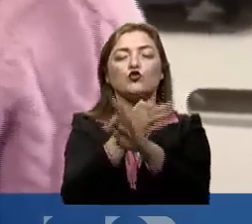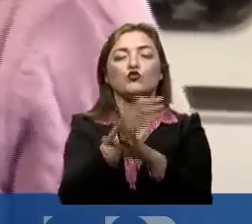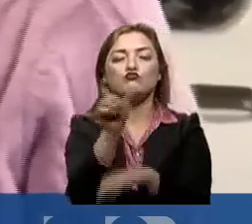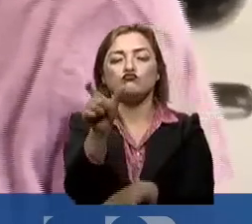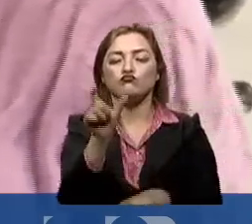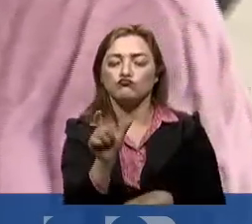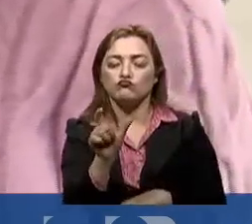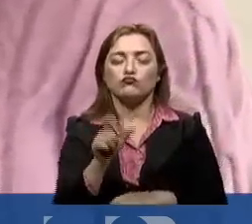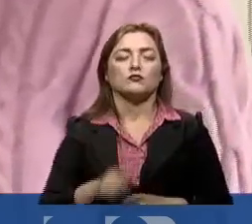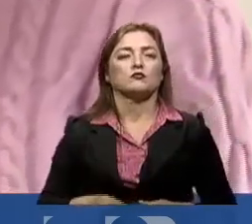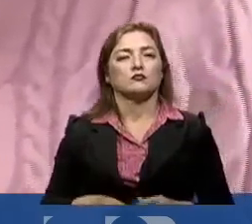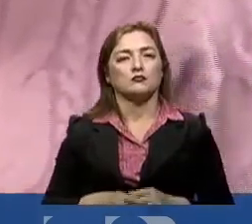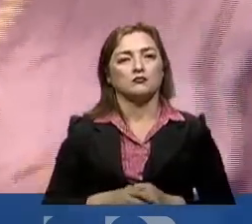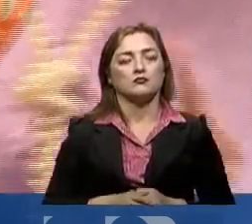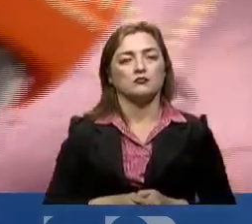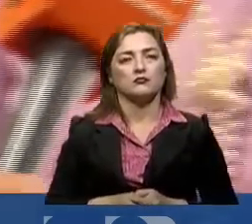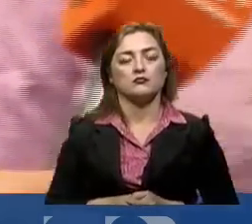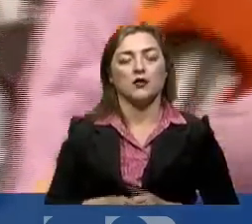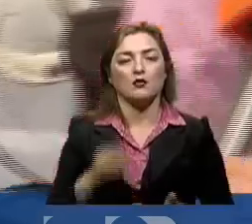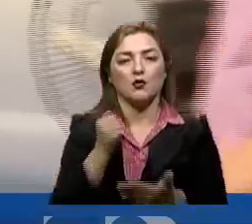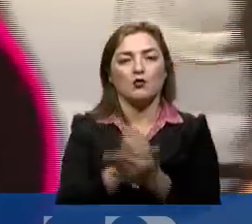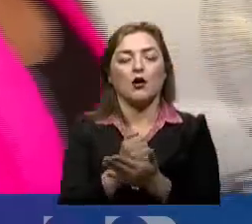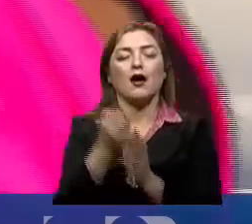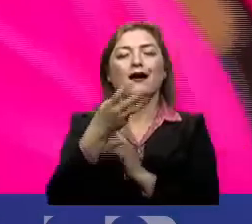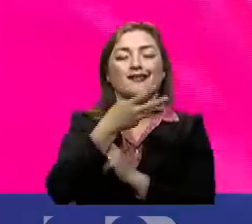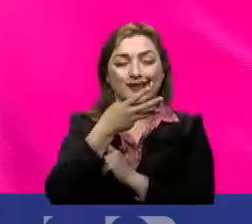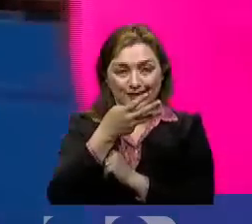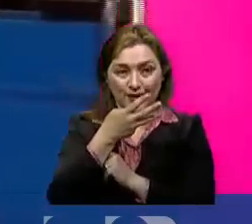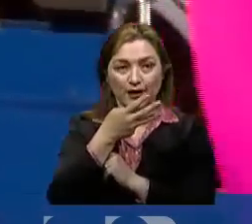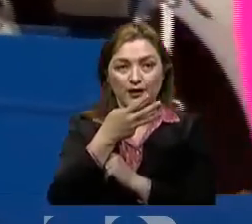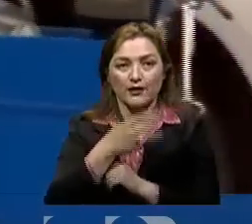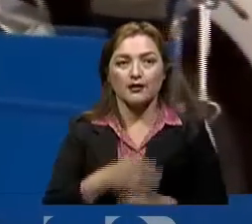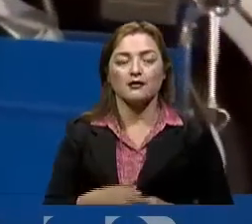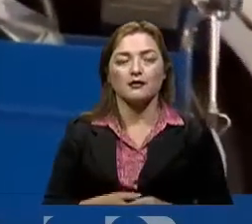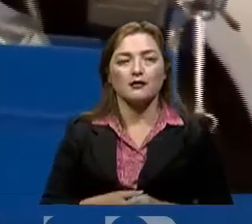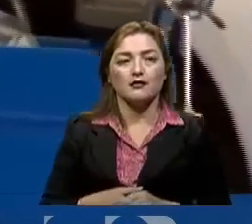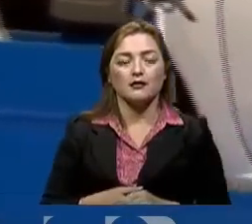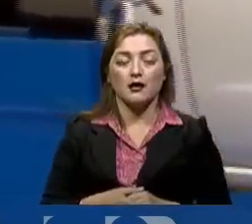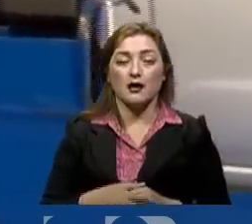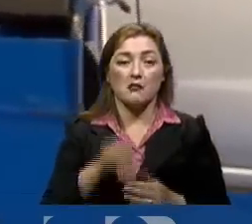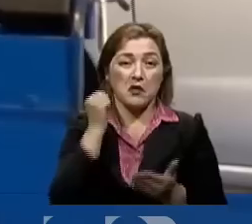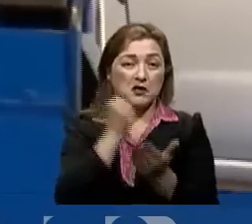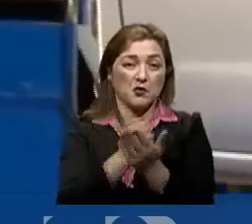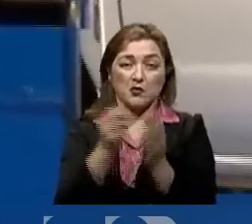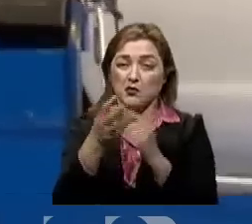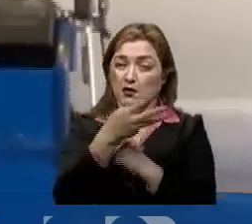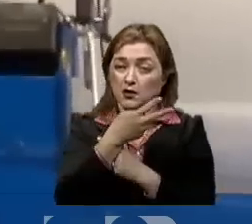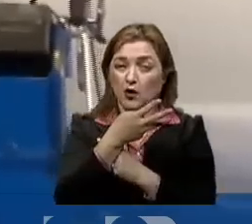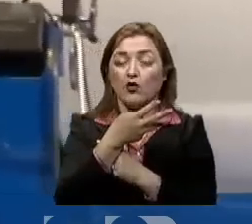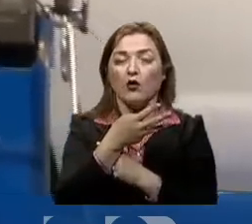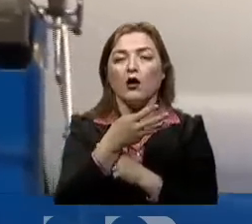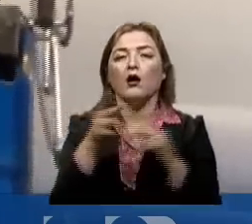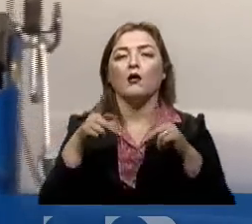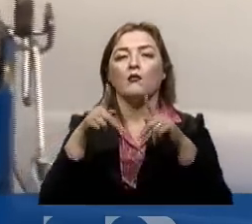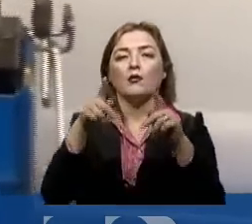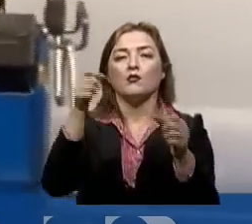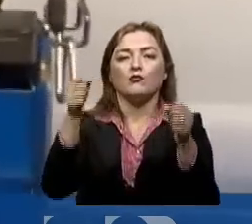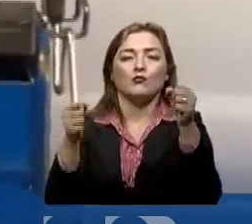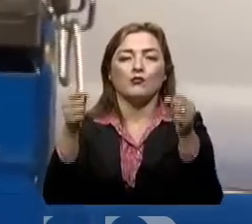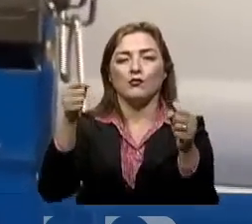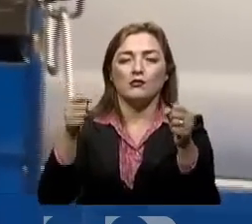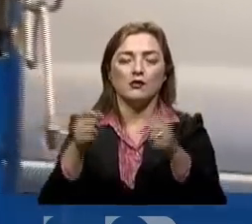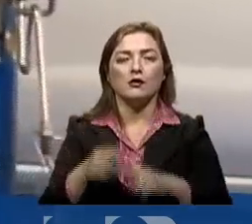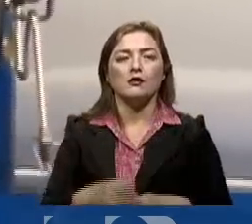tienen que realizar la matriculación en línea y toda vez que ha realizado la matriculación en línea recibirá su permiso de